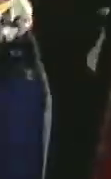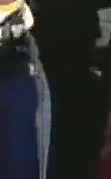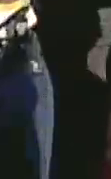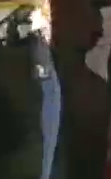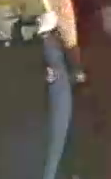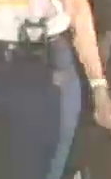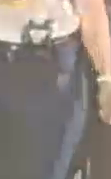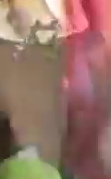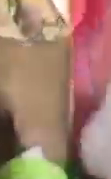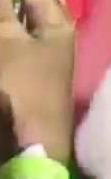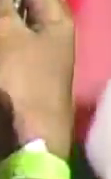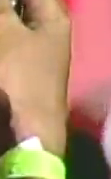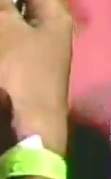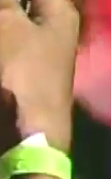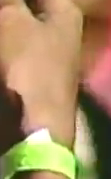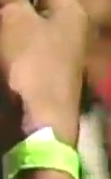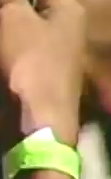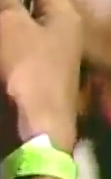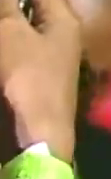mata